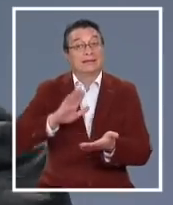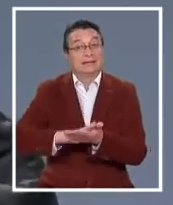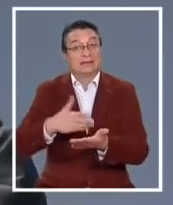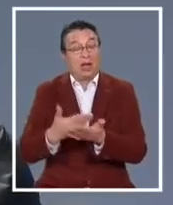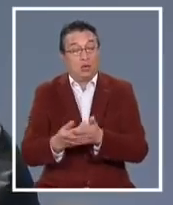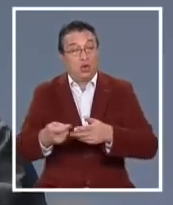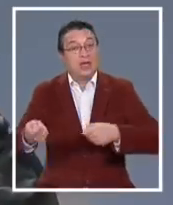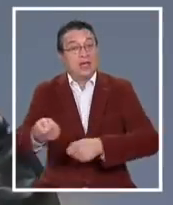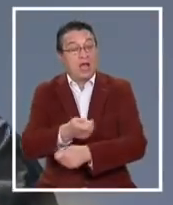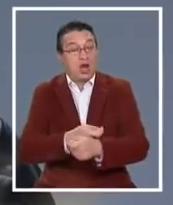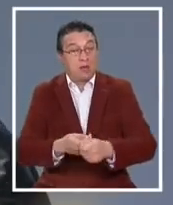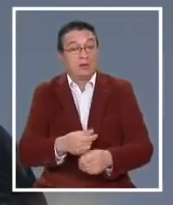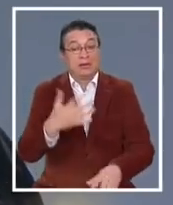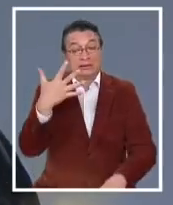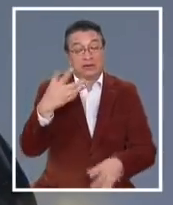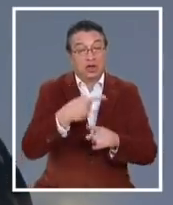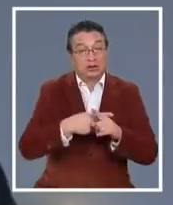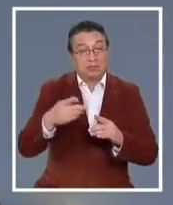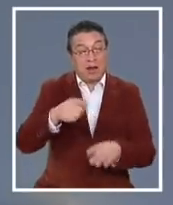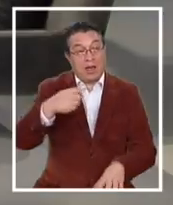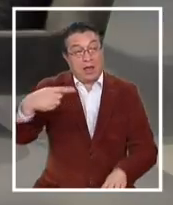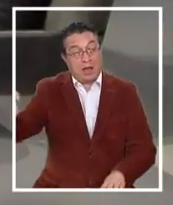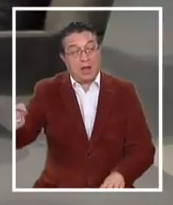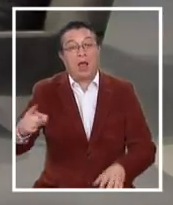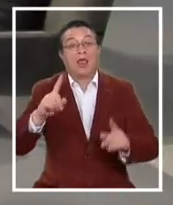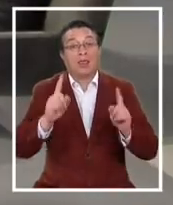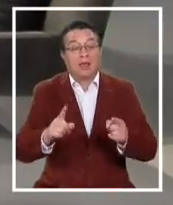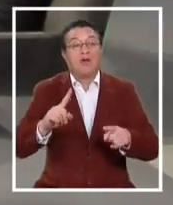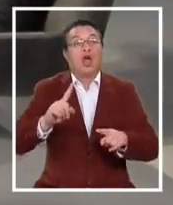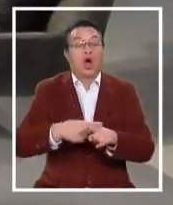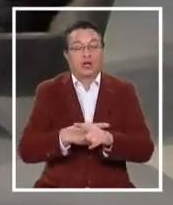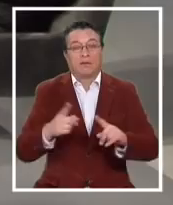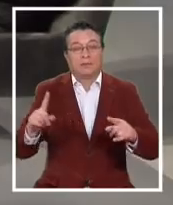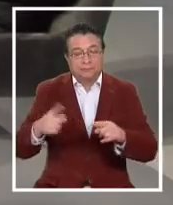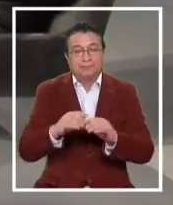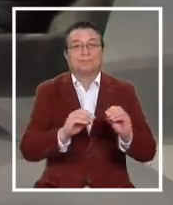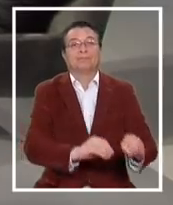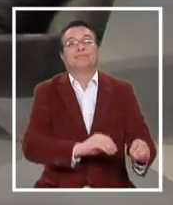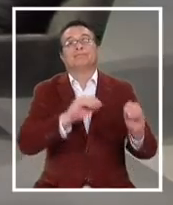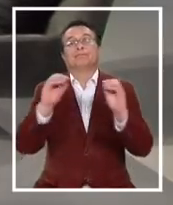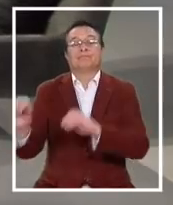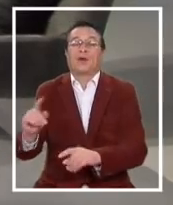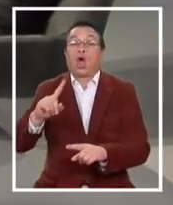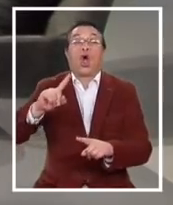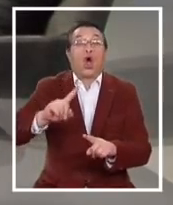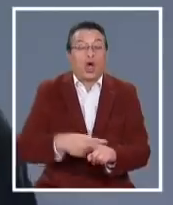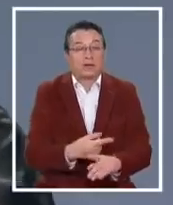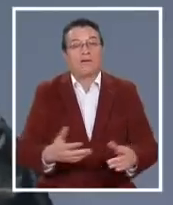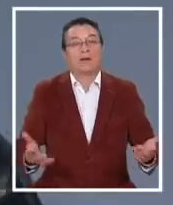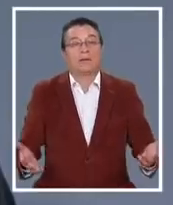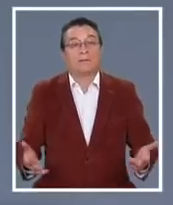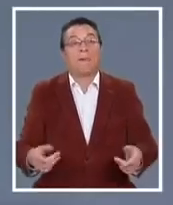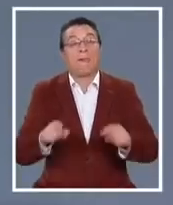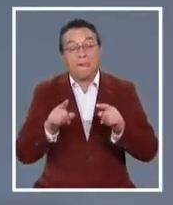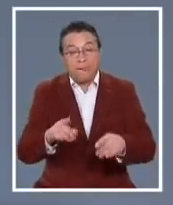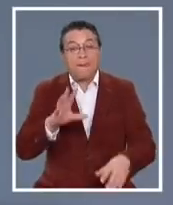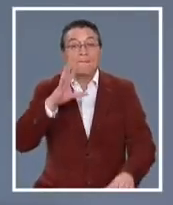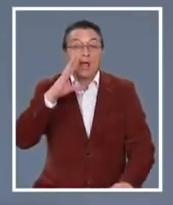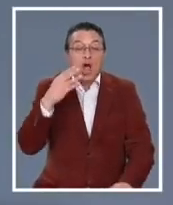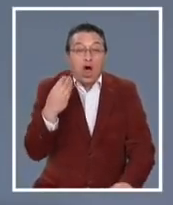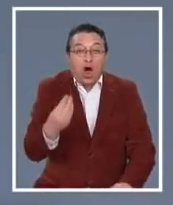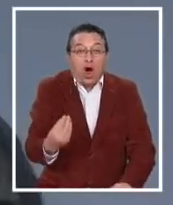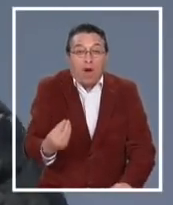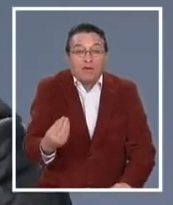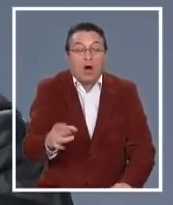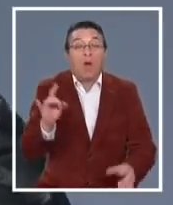sanitario y económico, en 5 semanas más van a tener que juntarse de nuevo y postergarla no sé hasta cuándo. Es evidente que